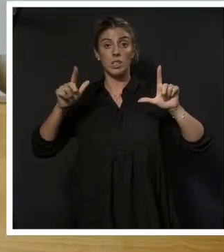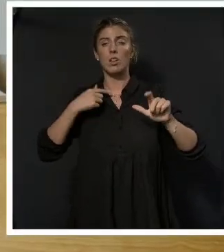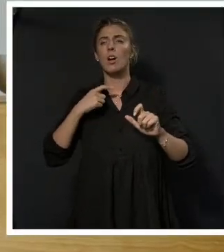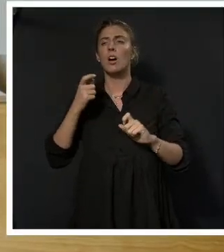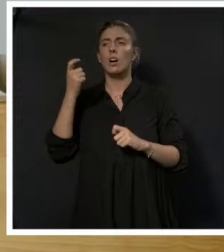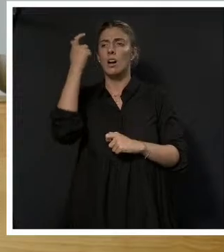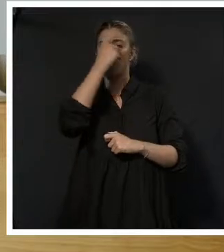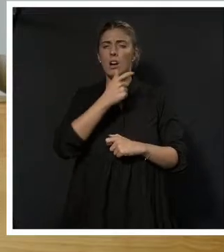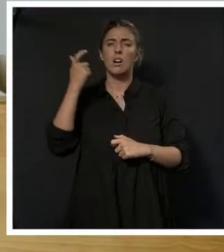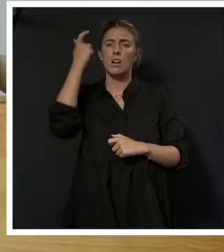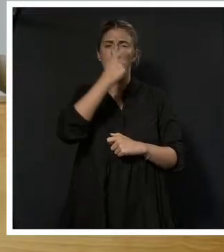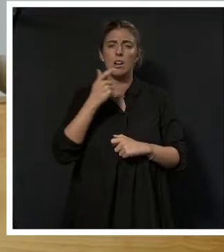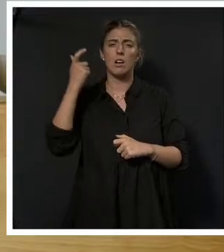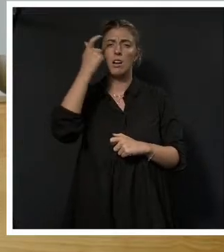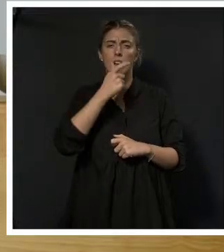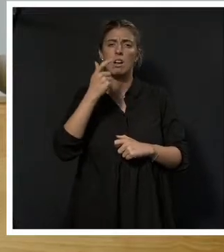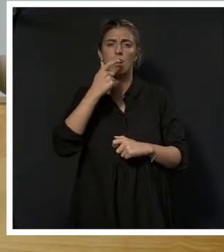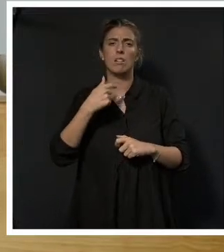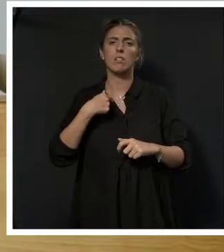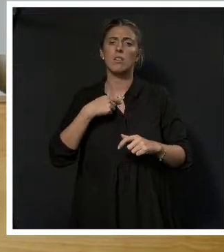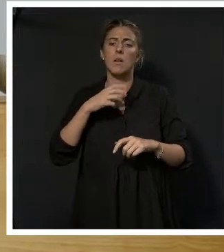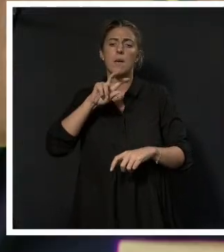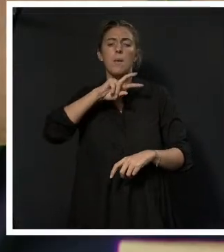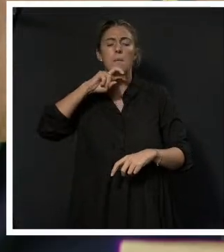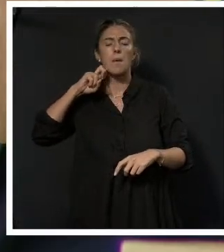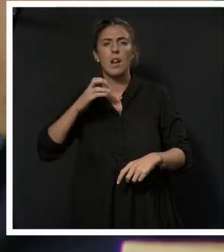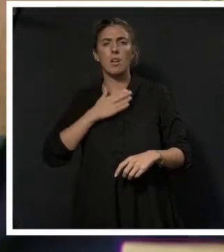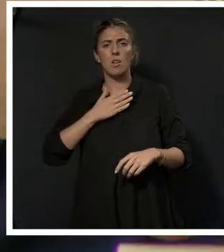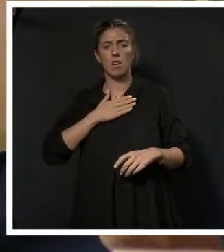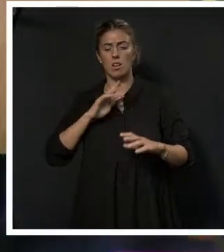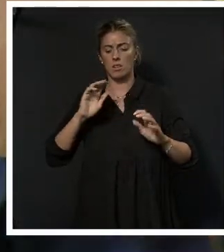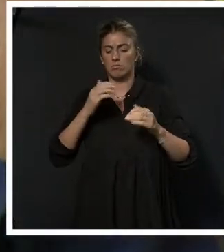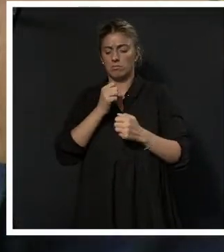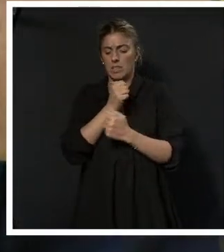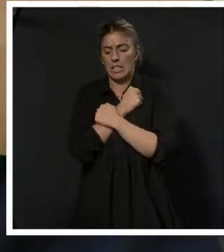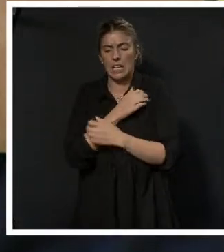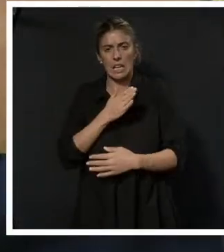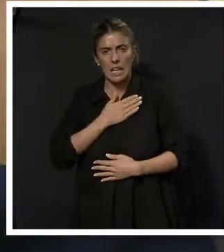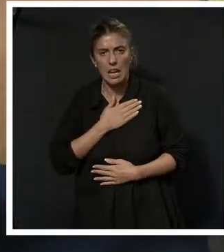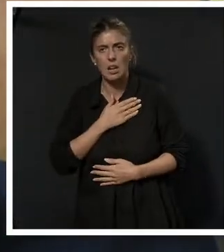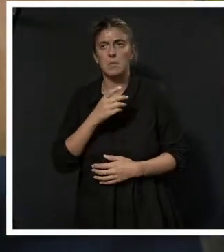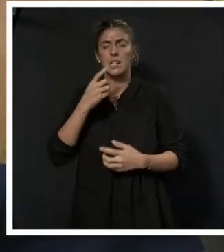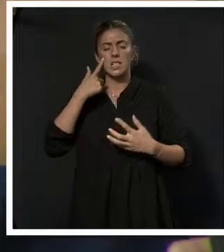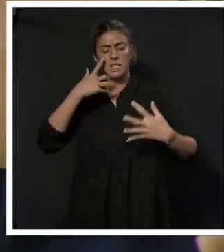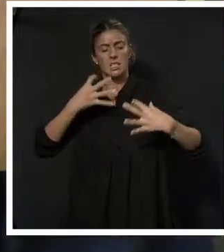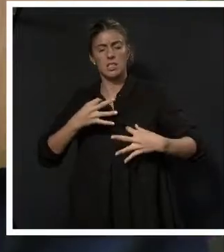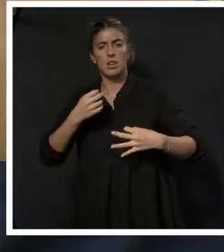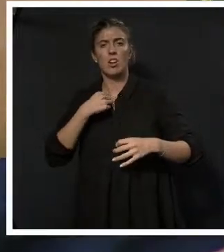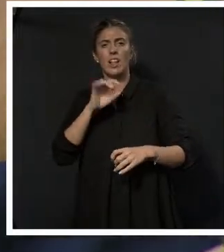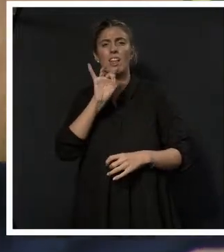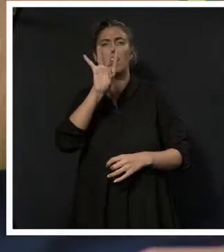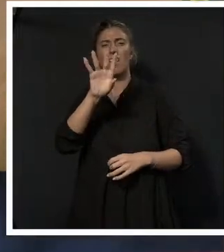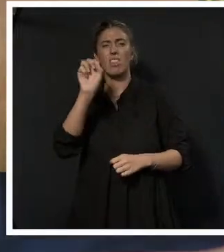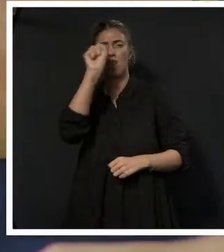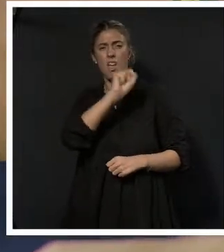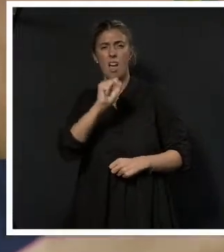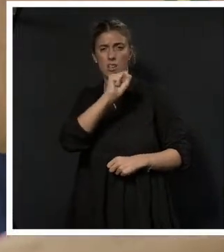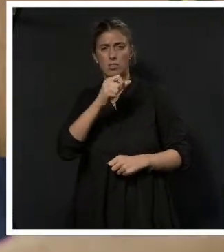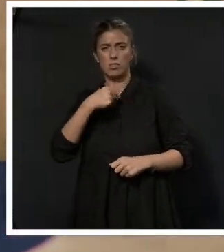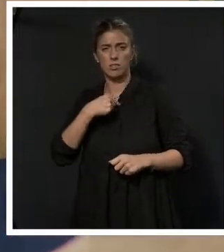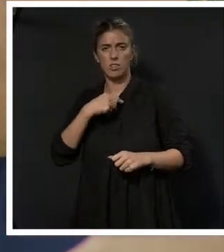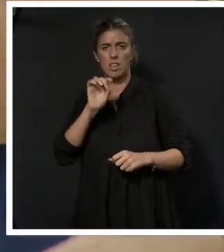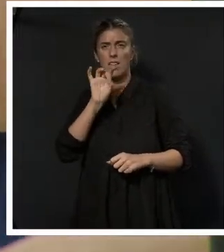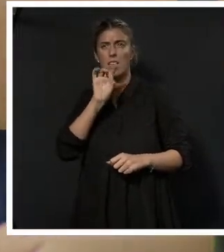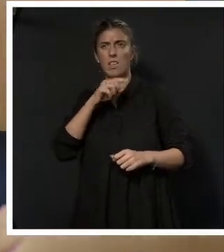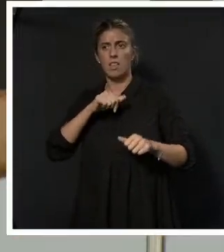en aprender a valorar a milla cocinna a quererme A sentirme segura llevo 15 años este año que entra vaya